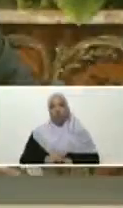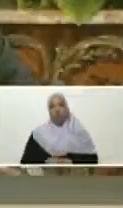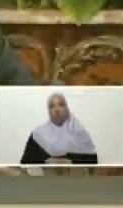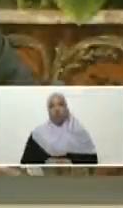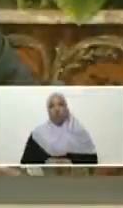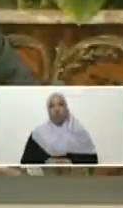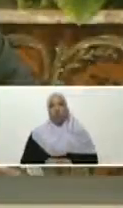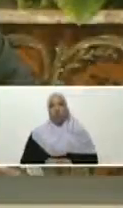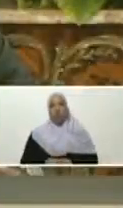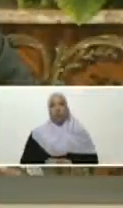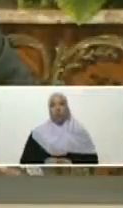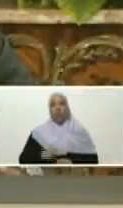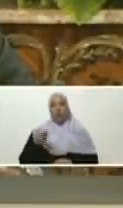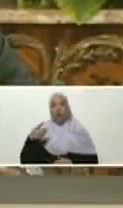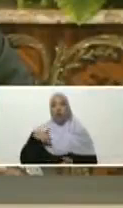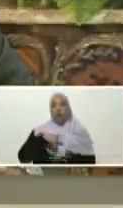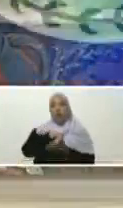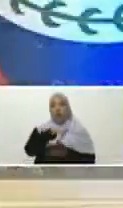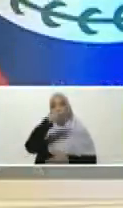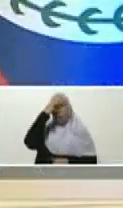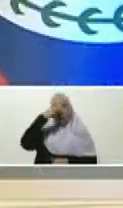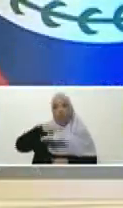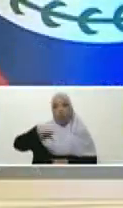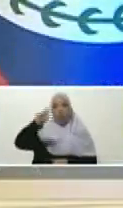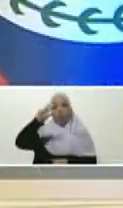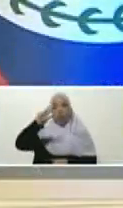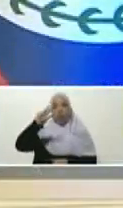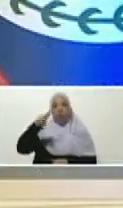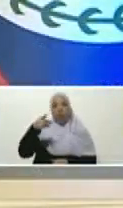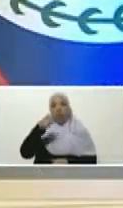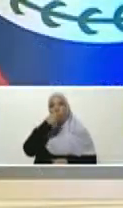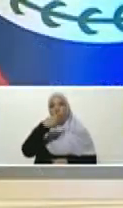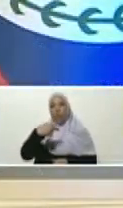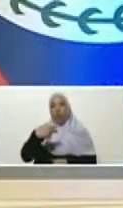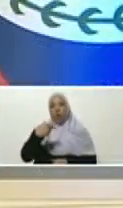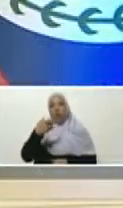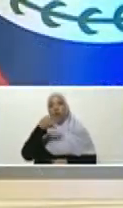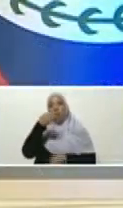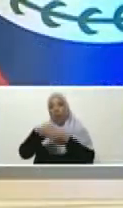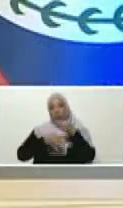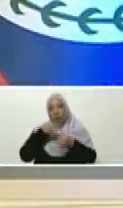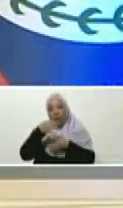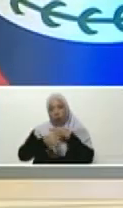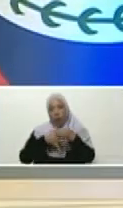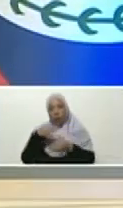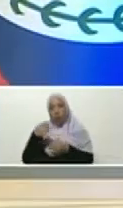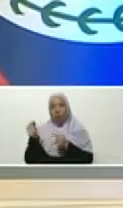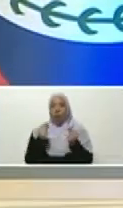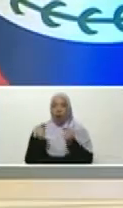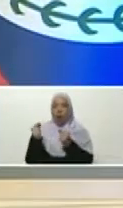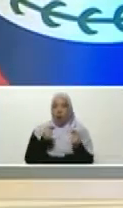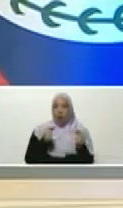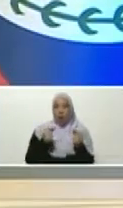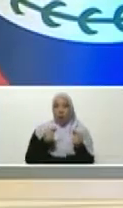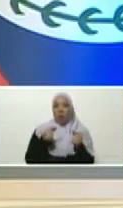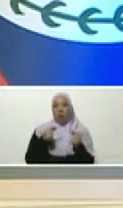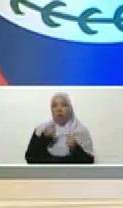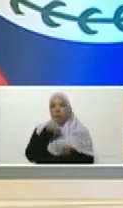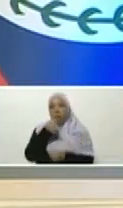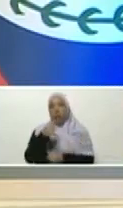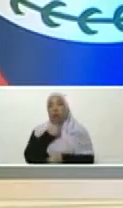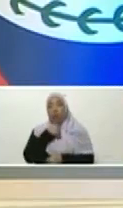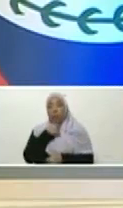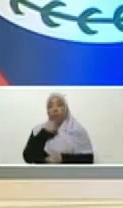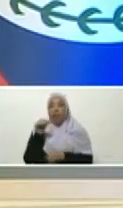allá llegamos a México y tuvimos una buena conversación, también entrañable,